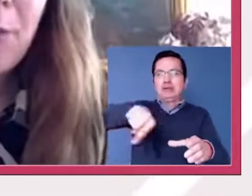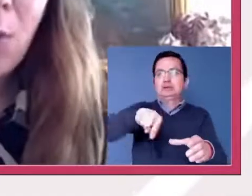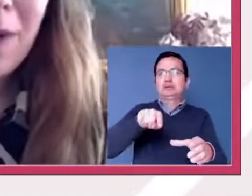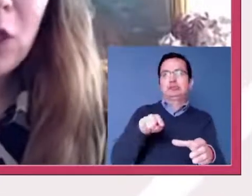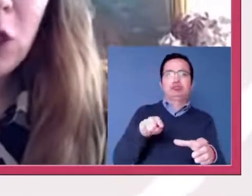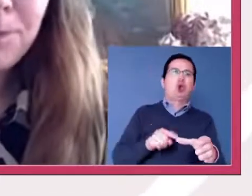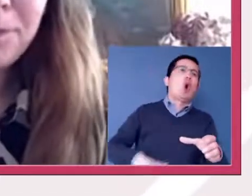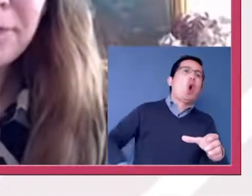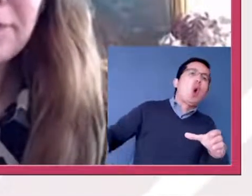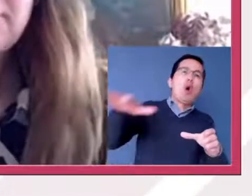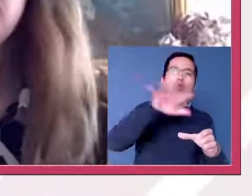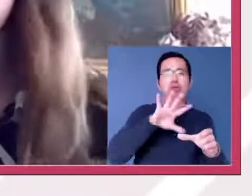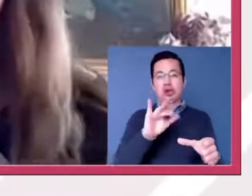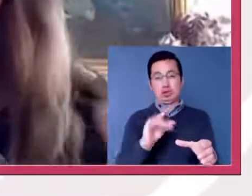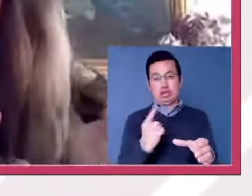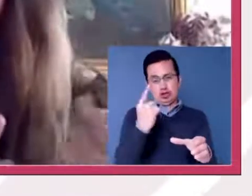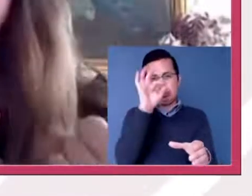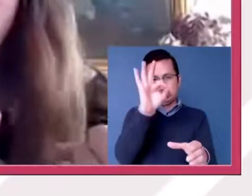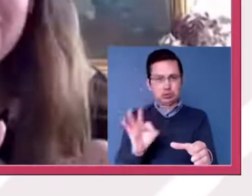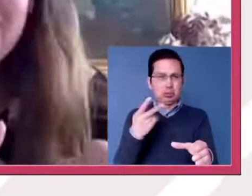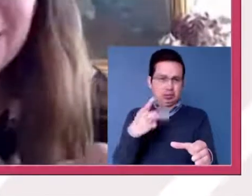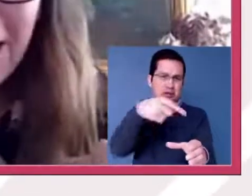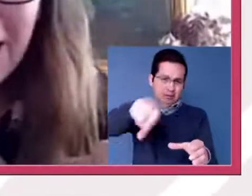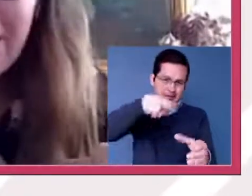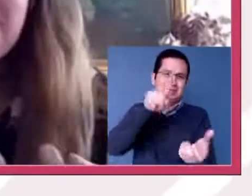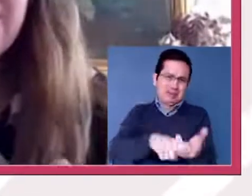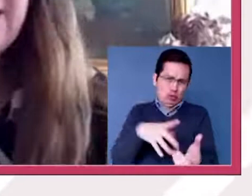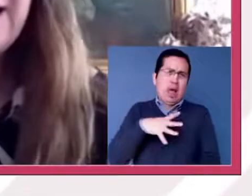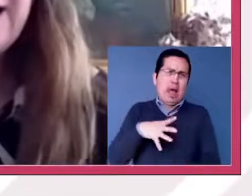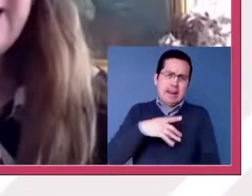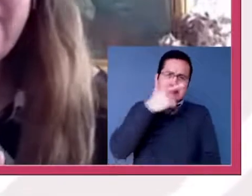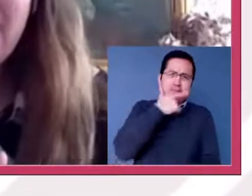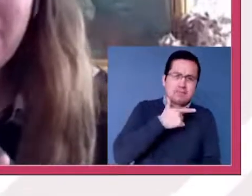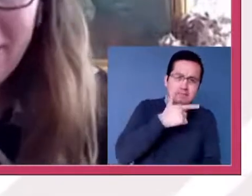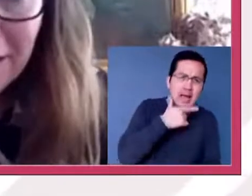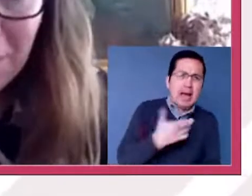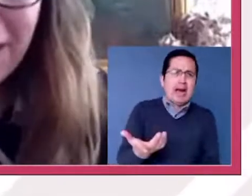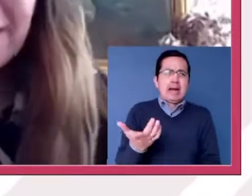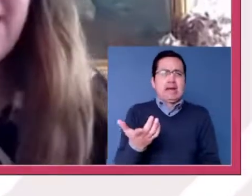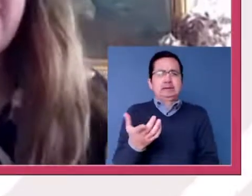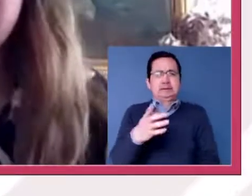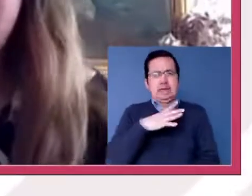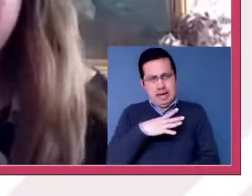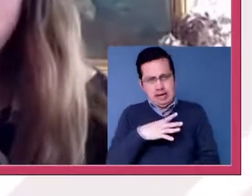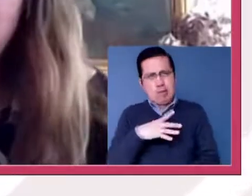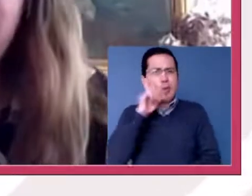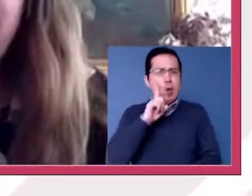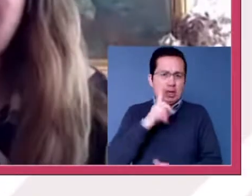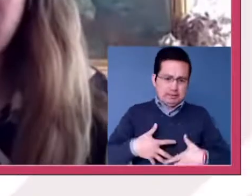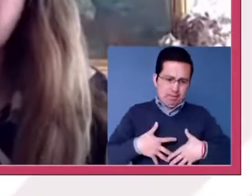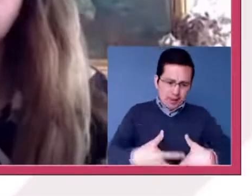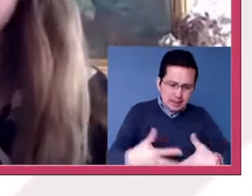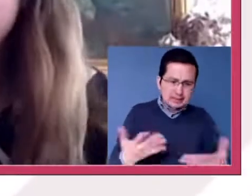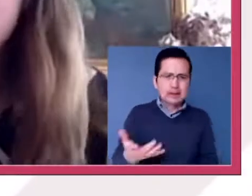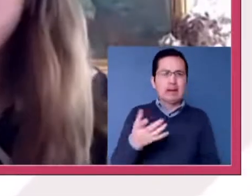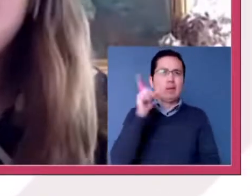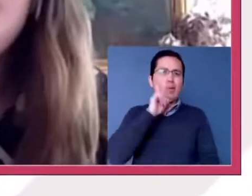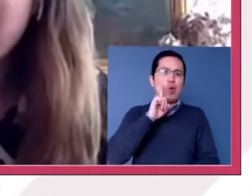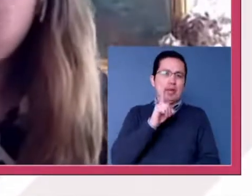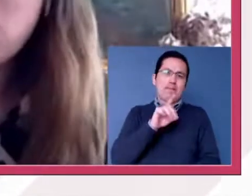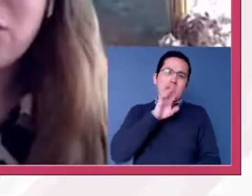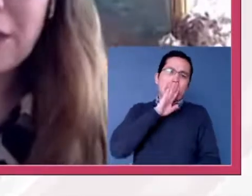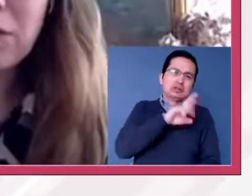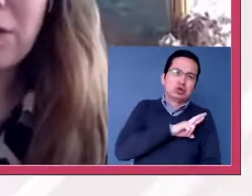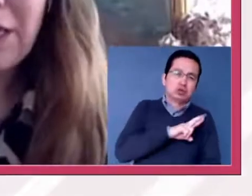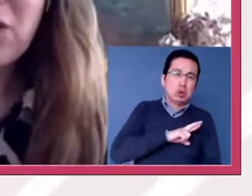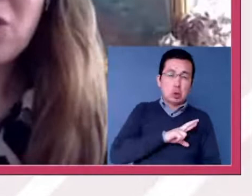de la población. Sumamos mujeres lesbianas, empleadas embarazadas, madres solteras, llegamos a un